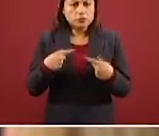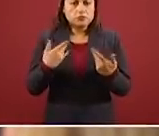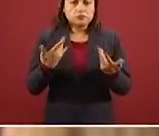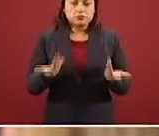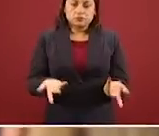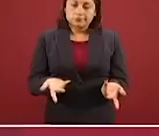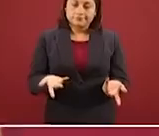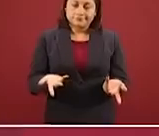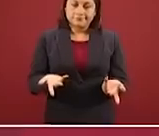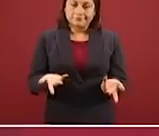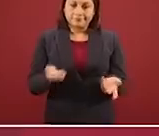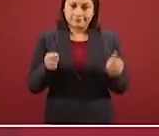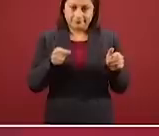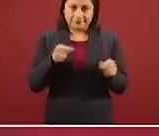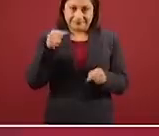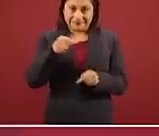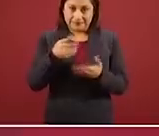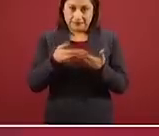un avión